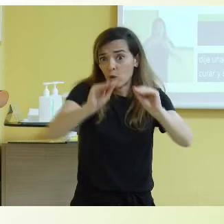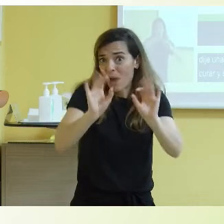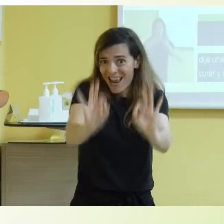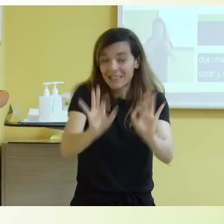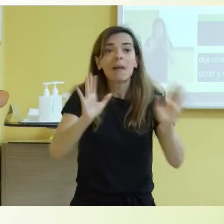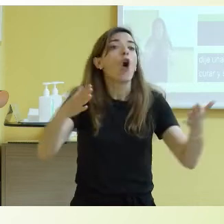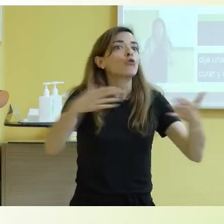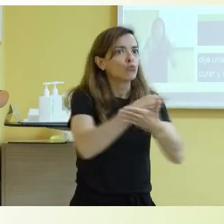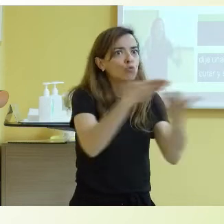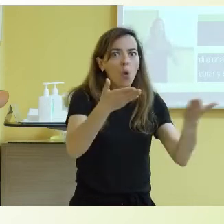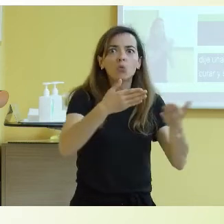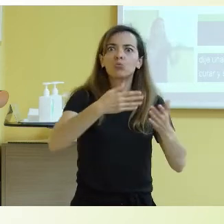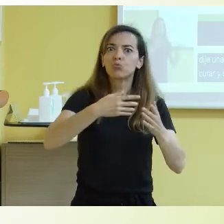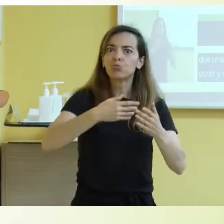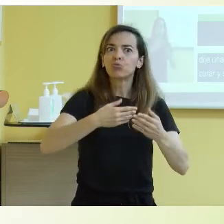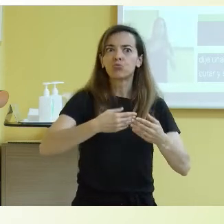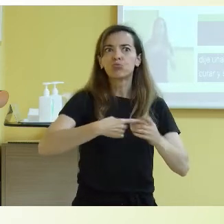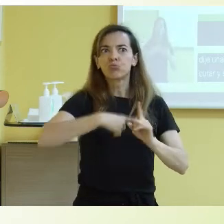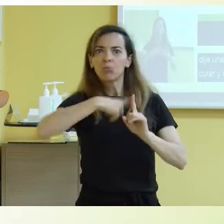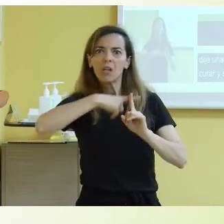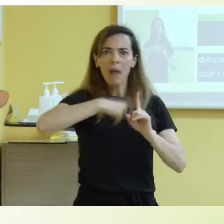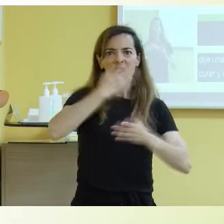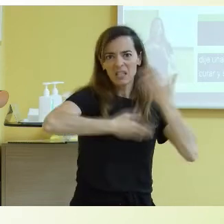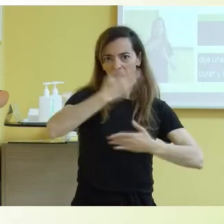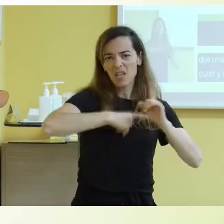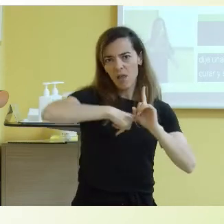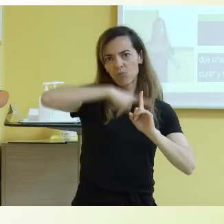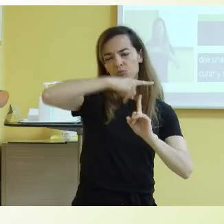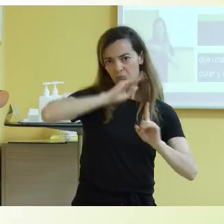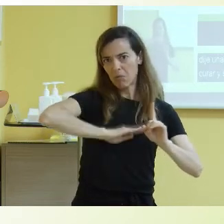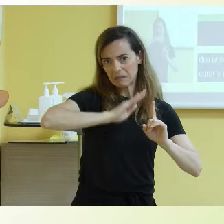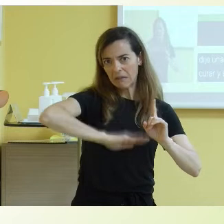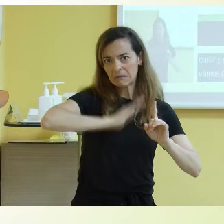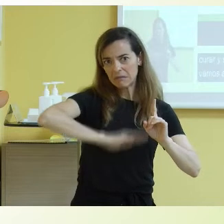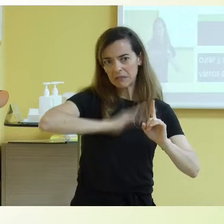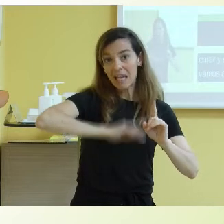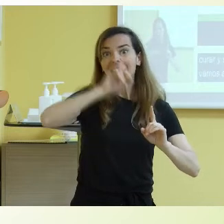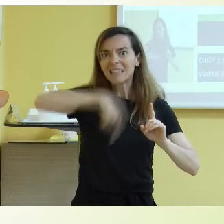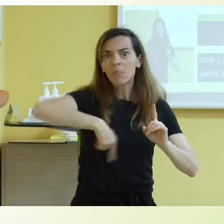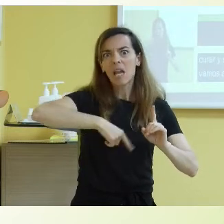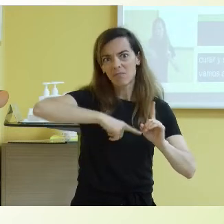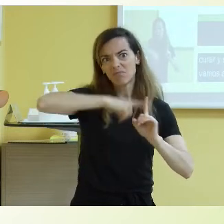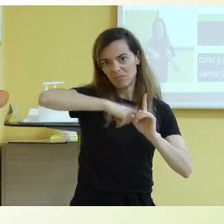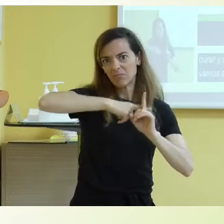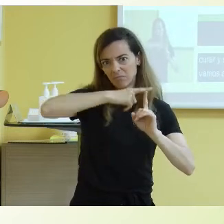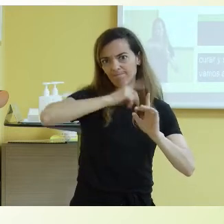todos tienen un gran nivel de discapacidad, aunque solo sea por definición, pero a más de por definición tienen un gran nivel de